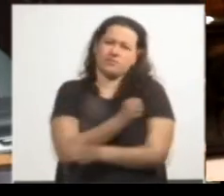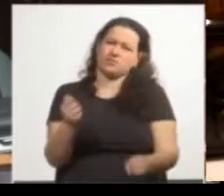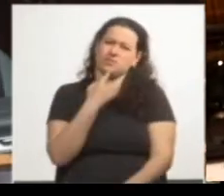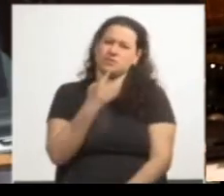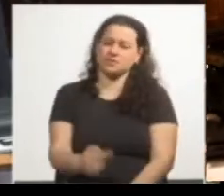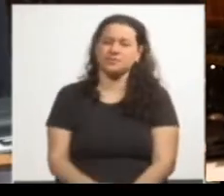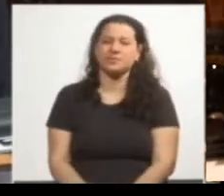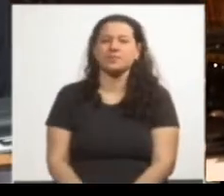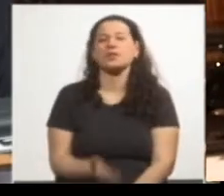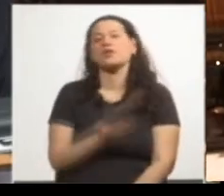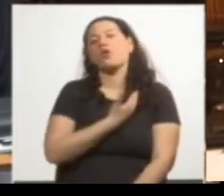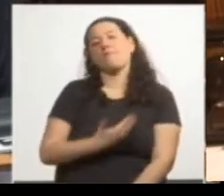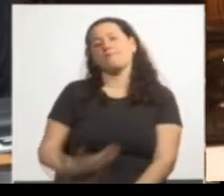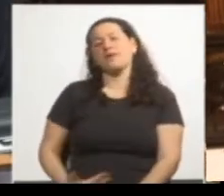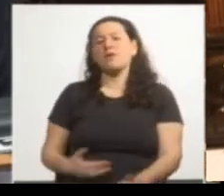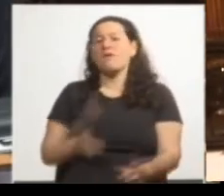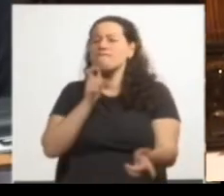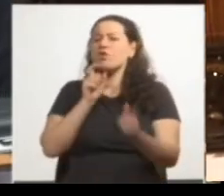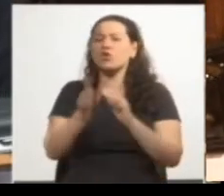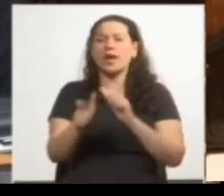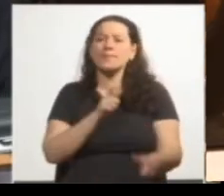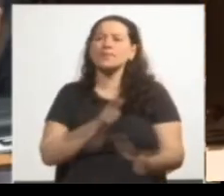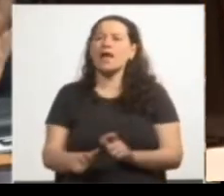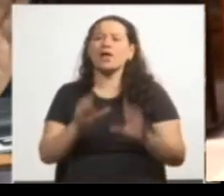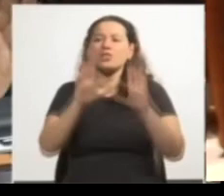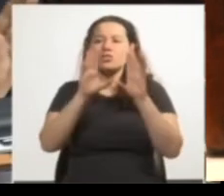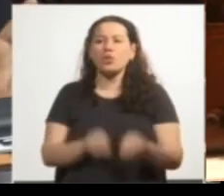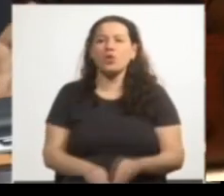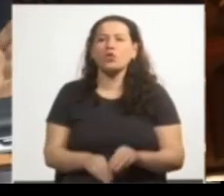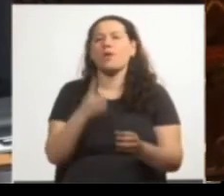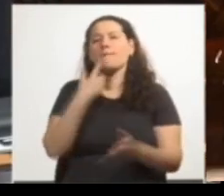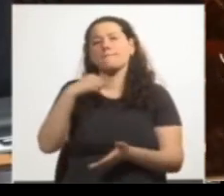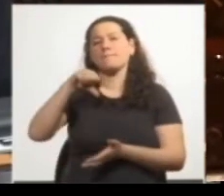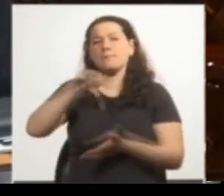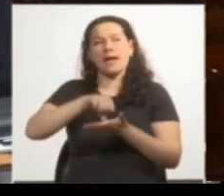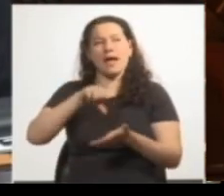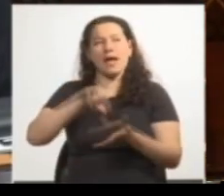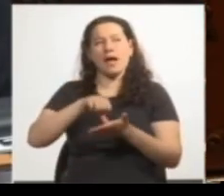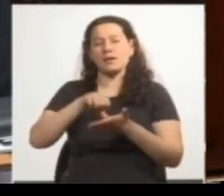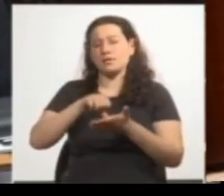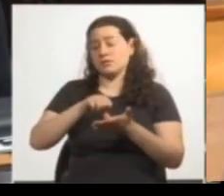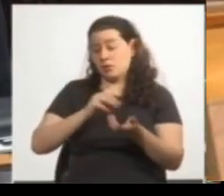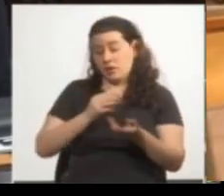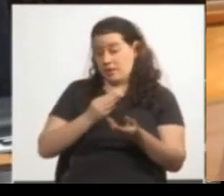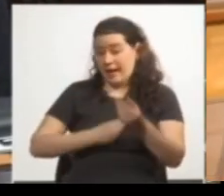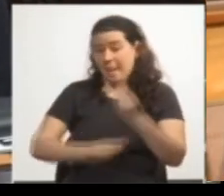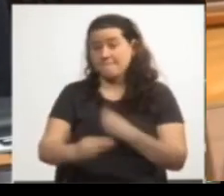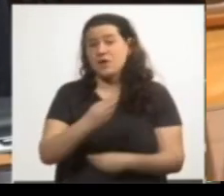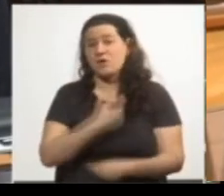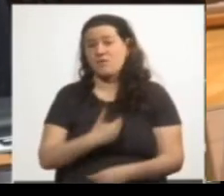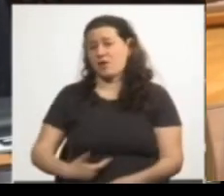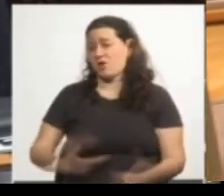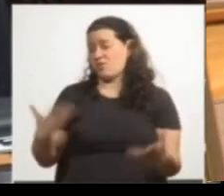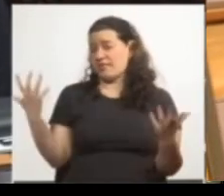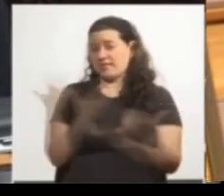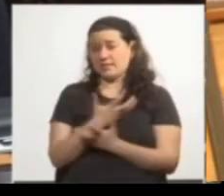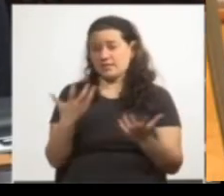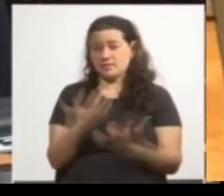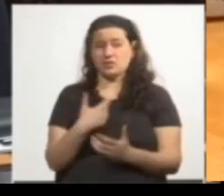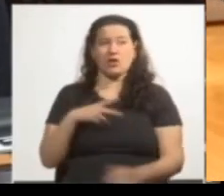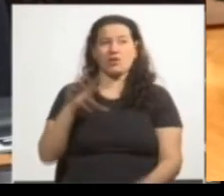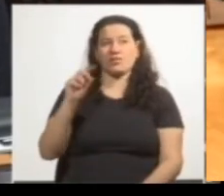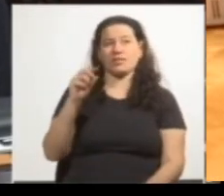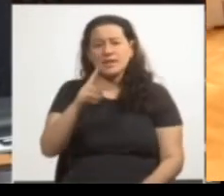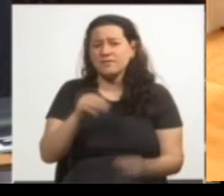el gobierno fundamenta todo en función de que al parecer el país que recibieron era un desastre y yo simplemente como me quedan 30